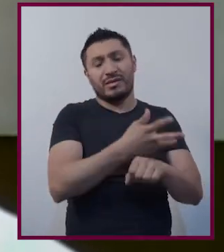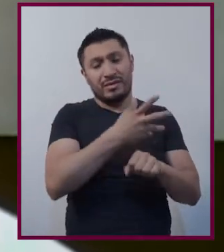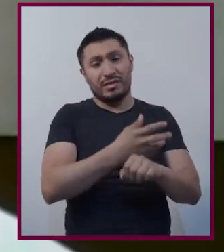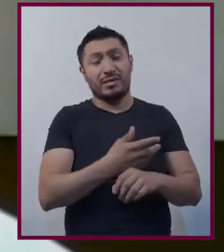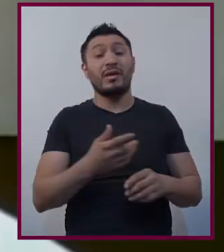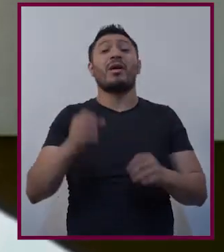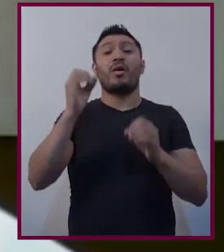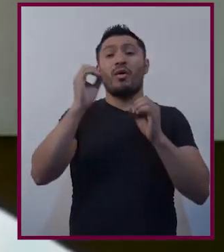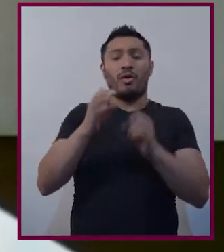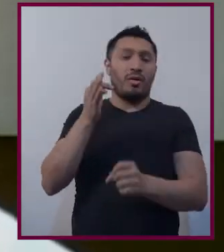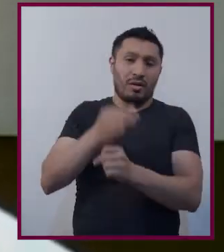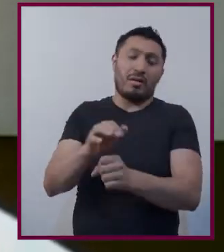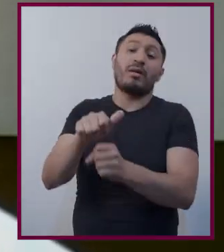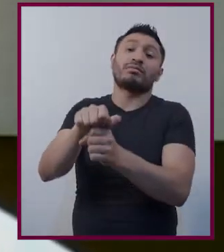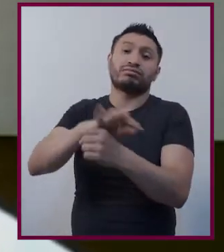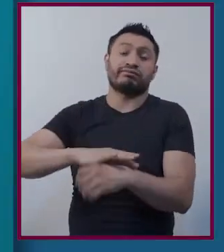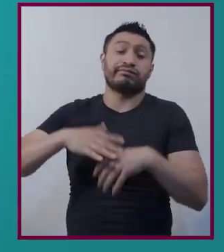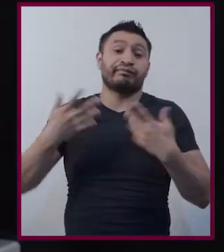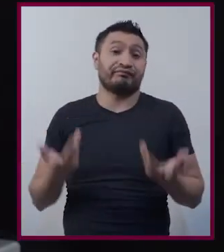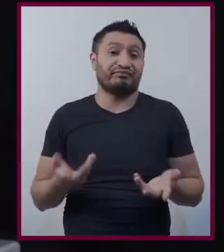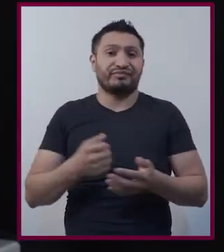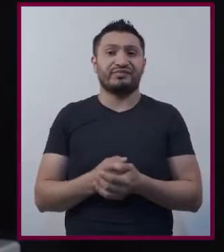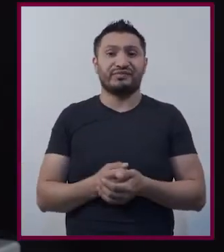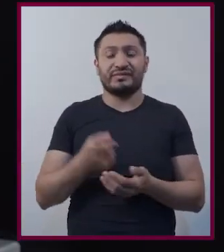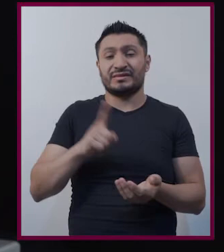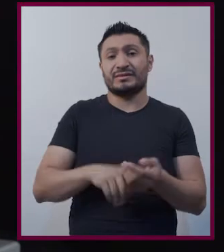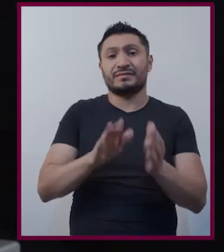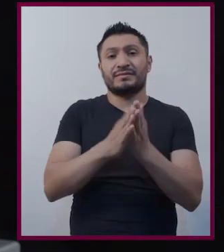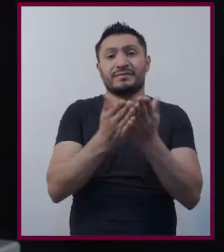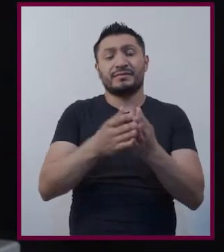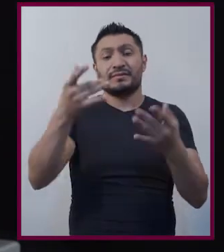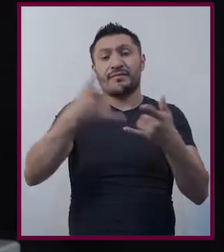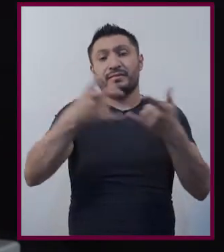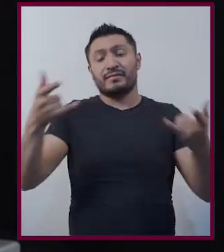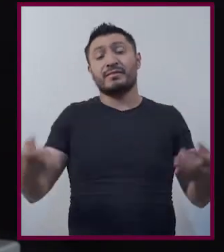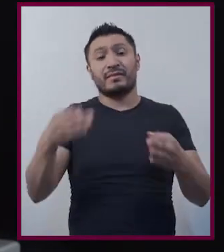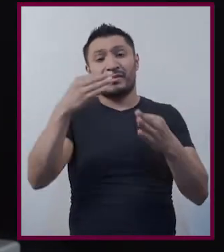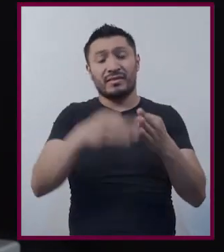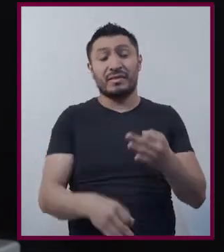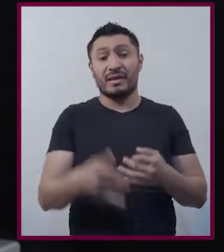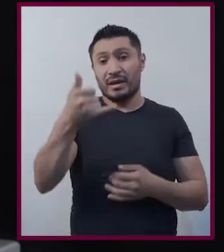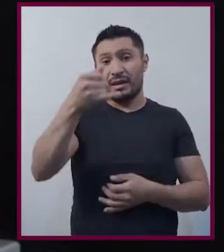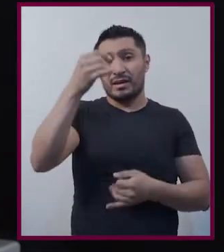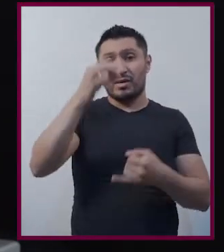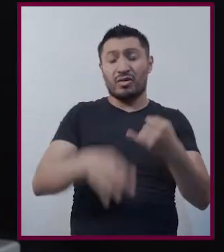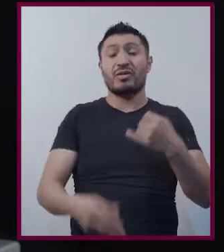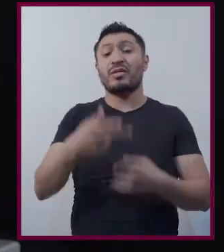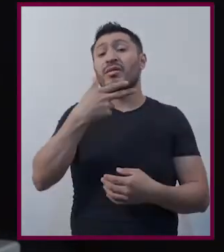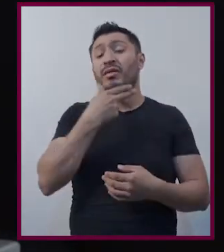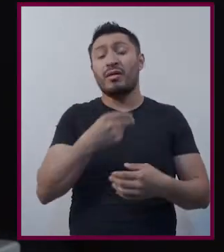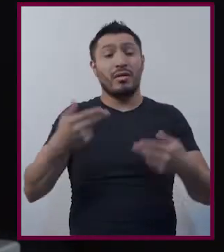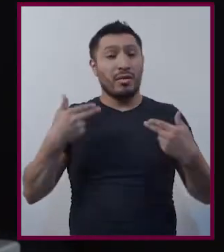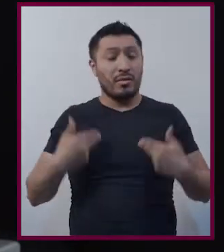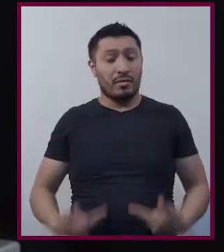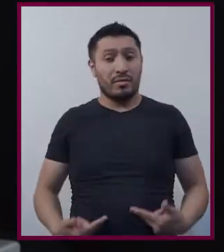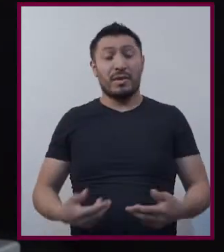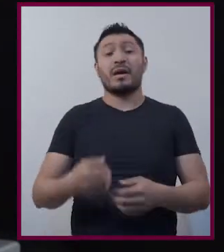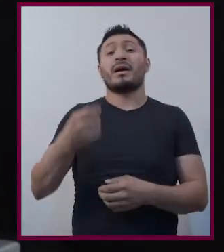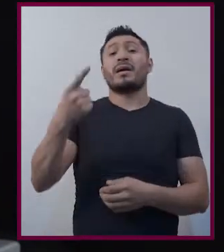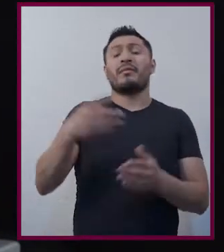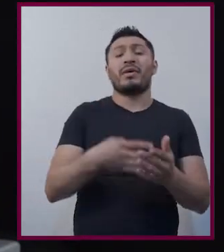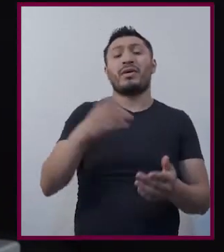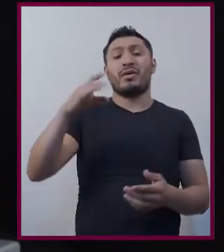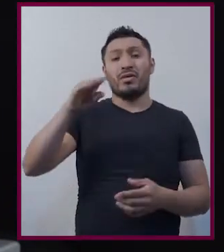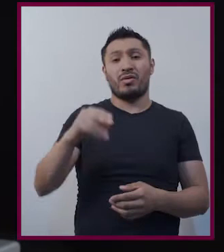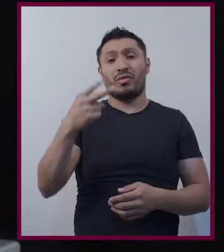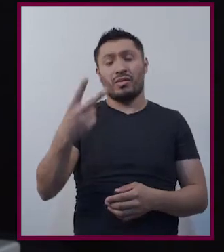con la pandemia que vivimos el día de hoy. En el libro El fin de la historia y El último hombre de 1992,